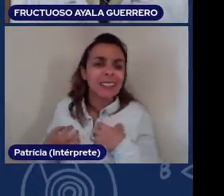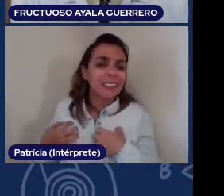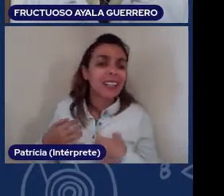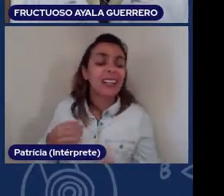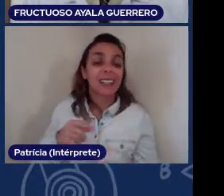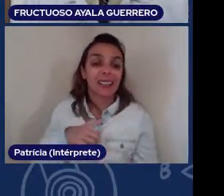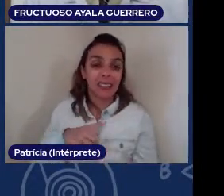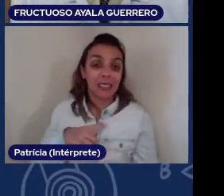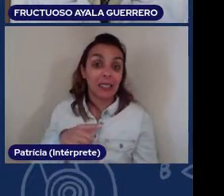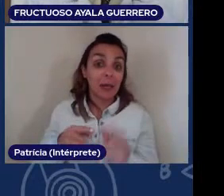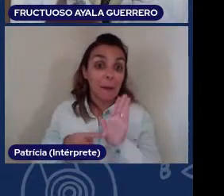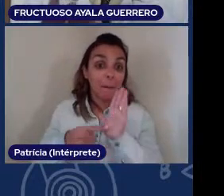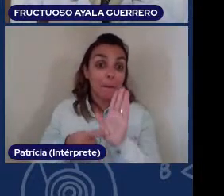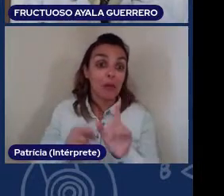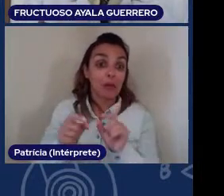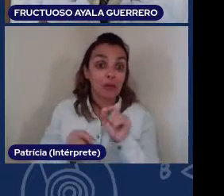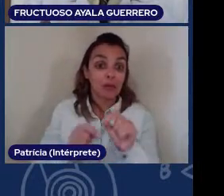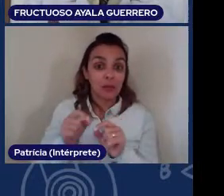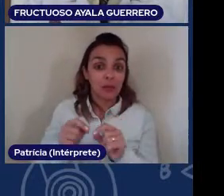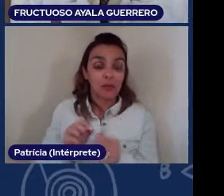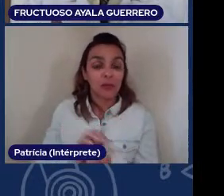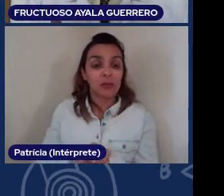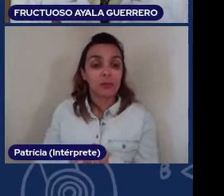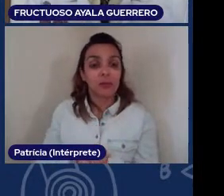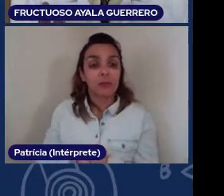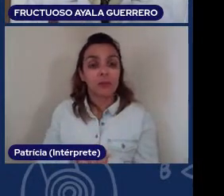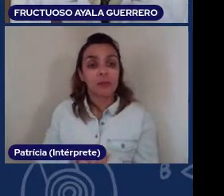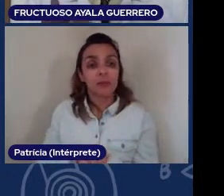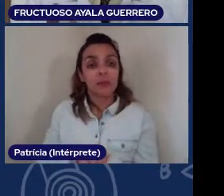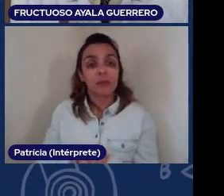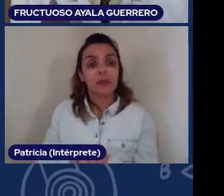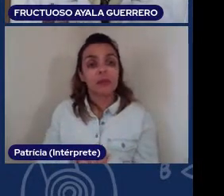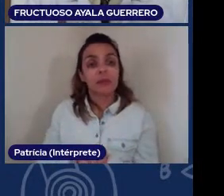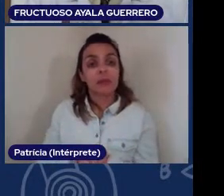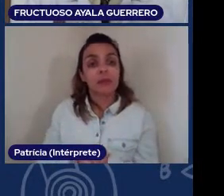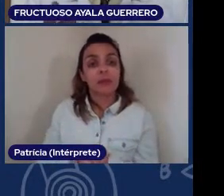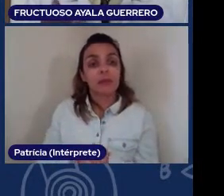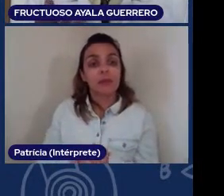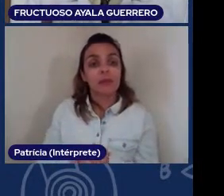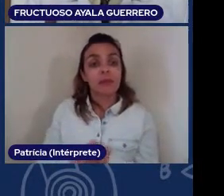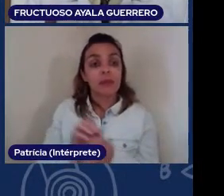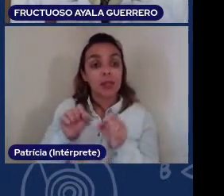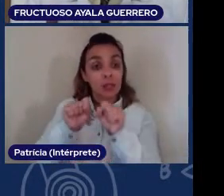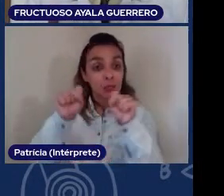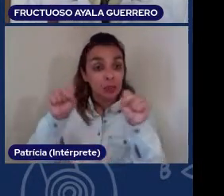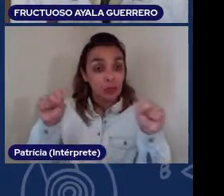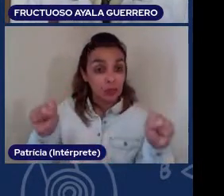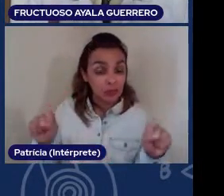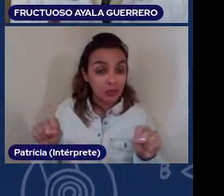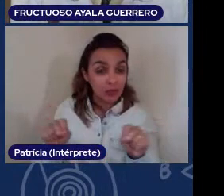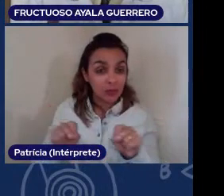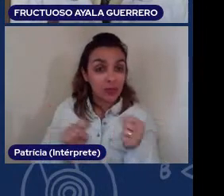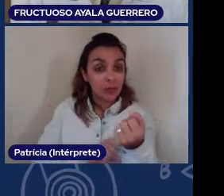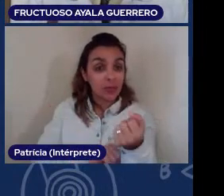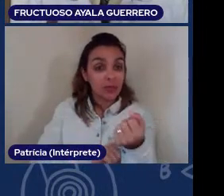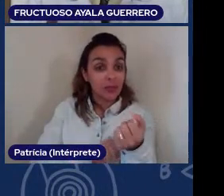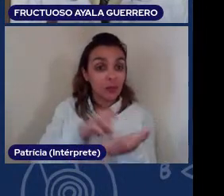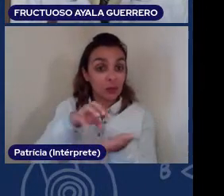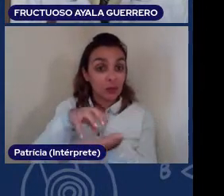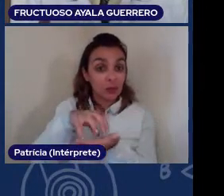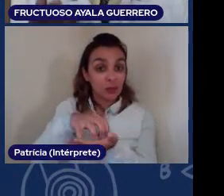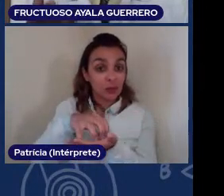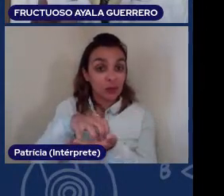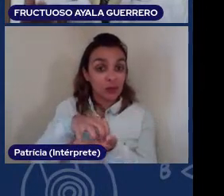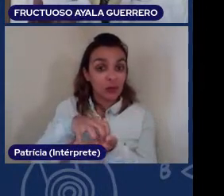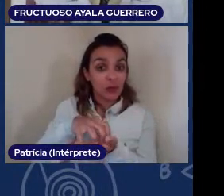se manifiesta tanto en su conducta como en la actividad del sistema nervioso simpático. Su frecuencia cardíaca